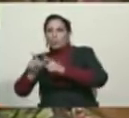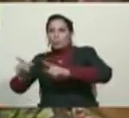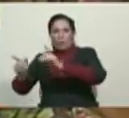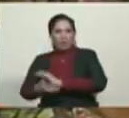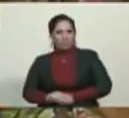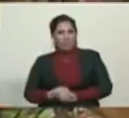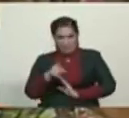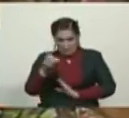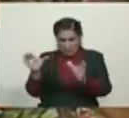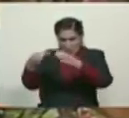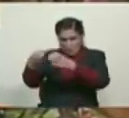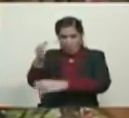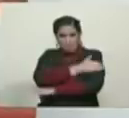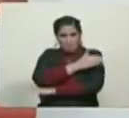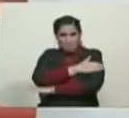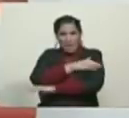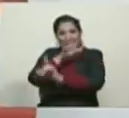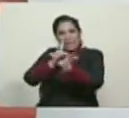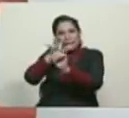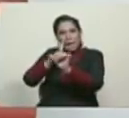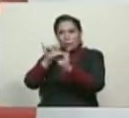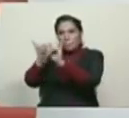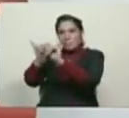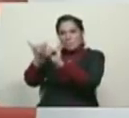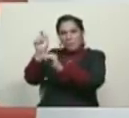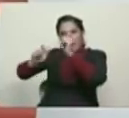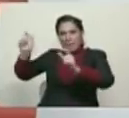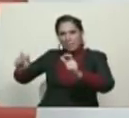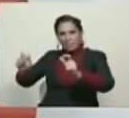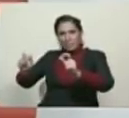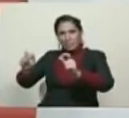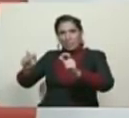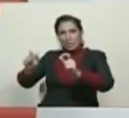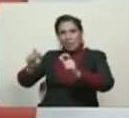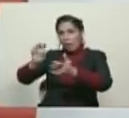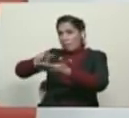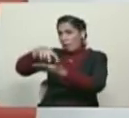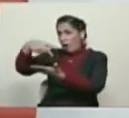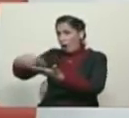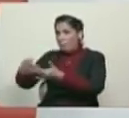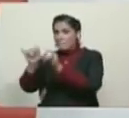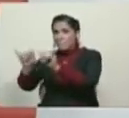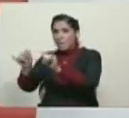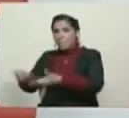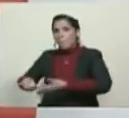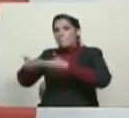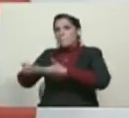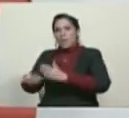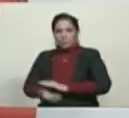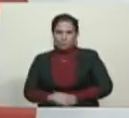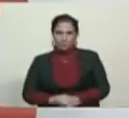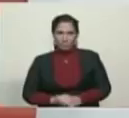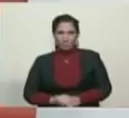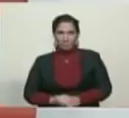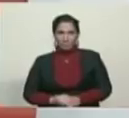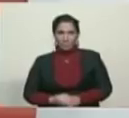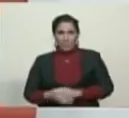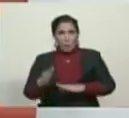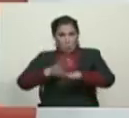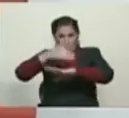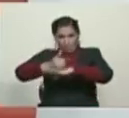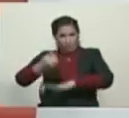Esa derecha que vive engañando a su propia gente cae por su propio peso. No nos echen la culpa a